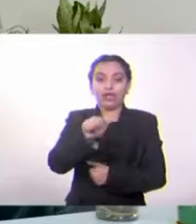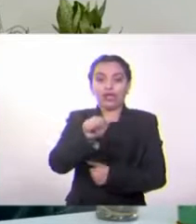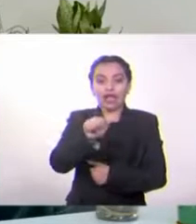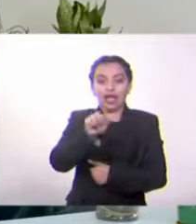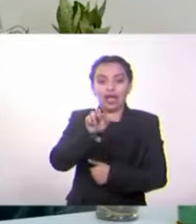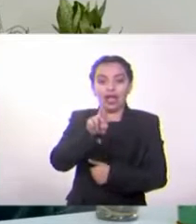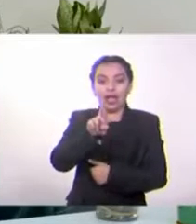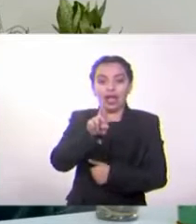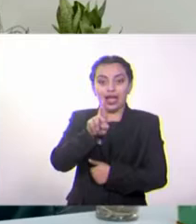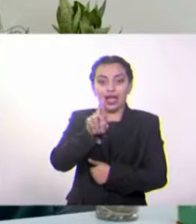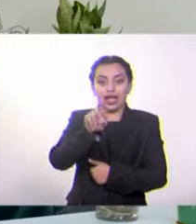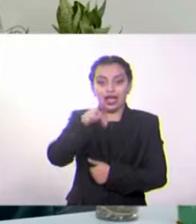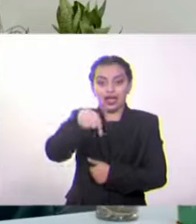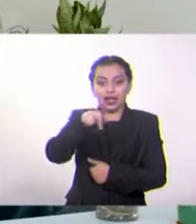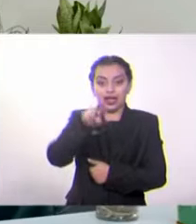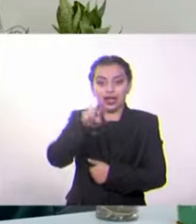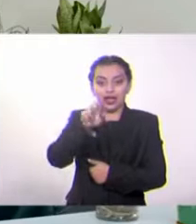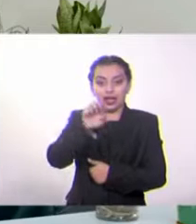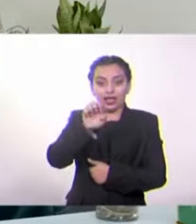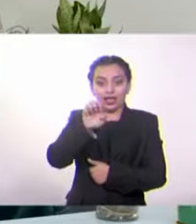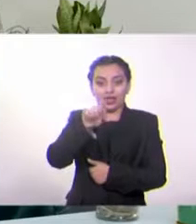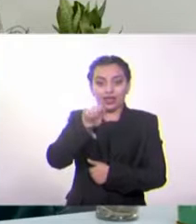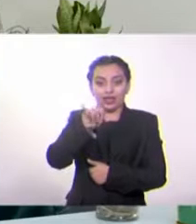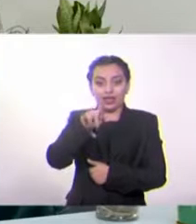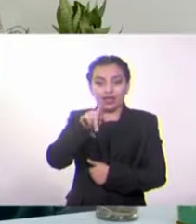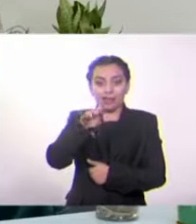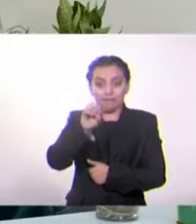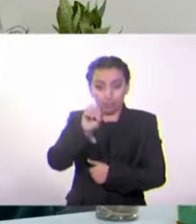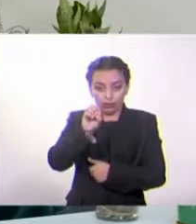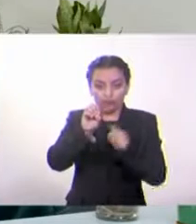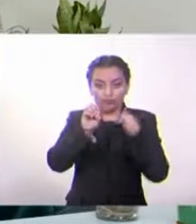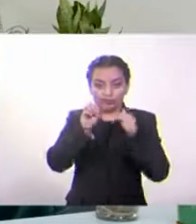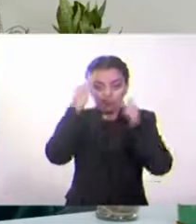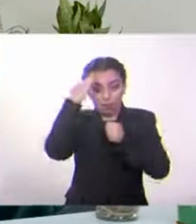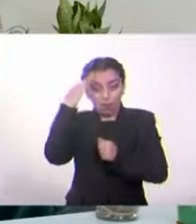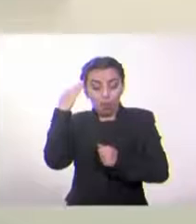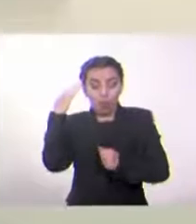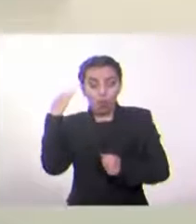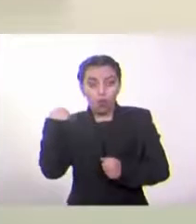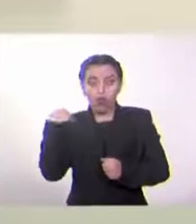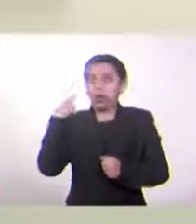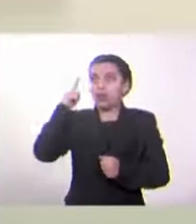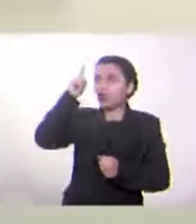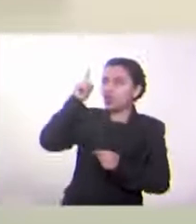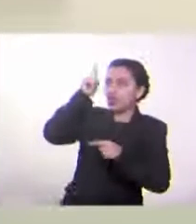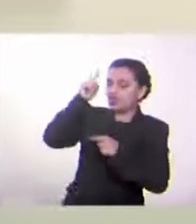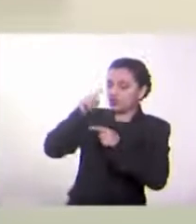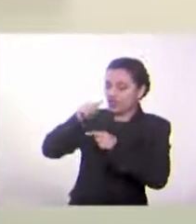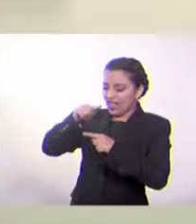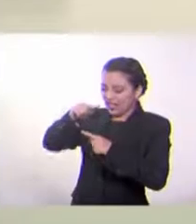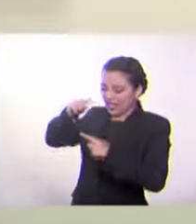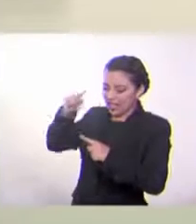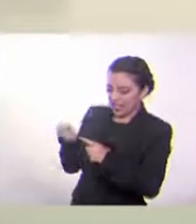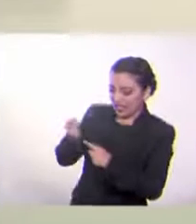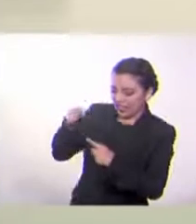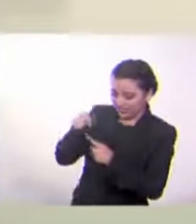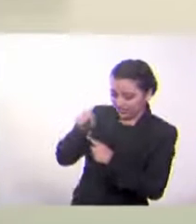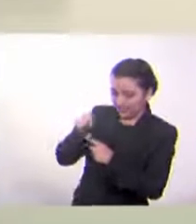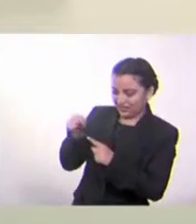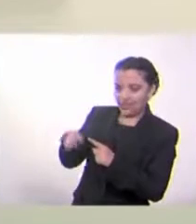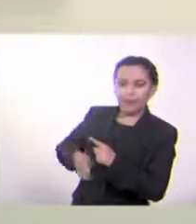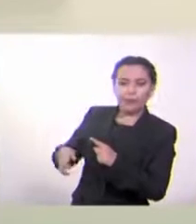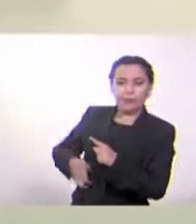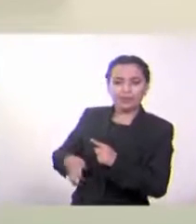infringe daño a las personas. Y esta mujer fue castigada por el dios Tlaloc por haber engañado a